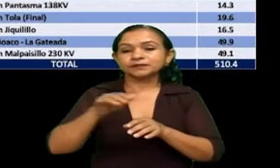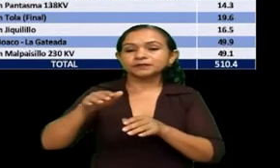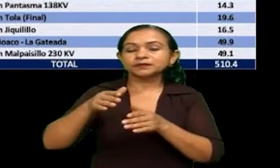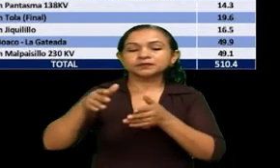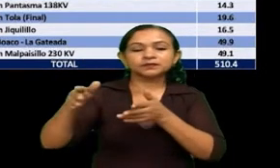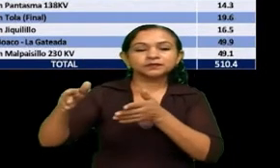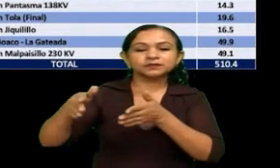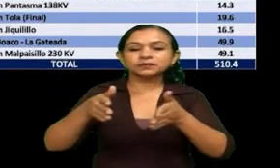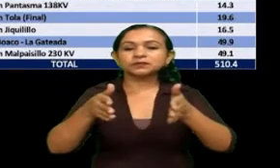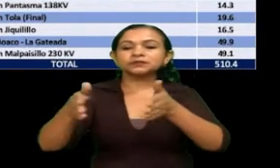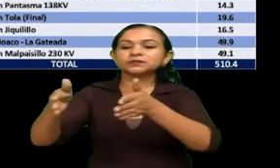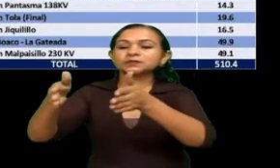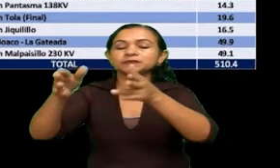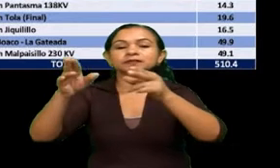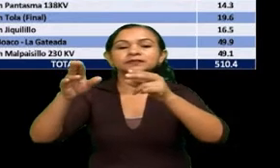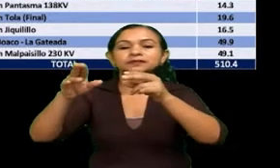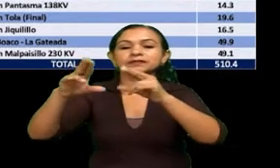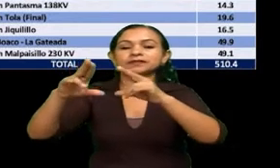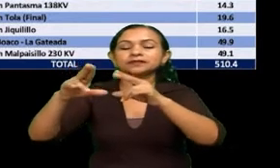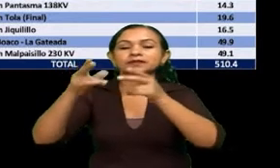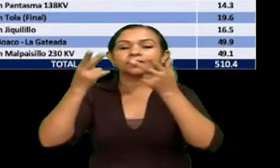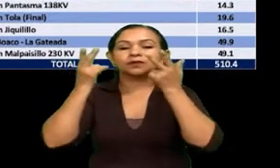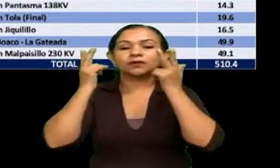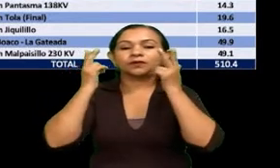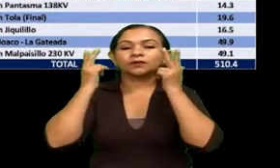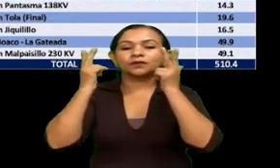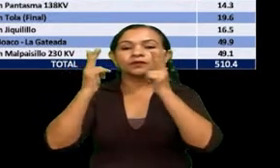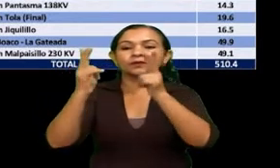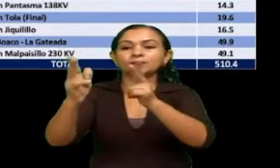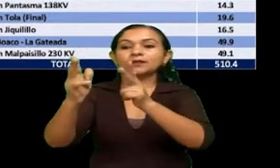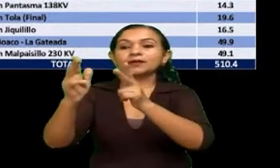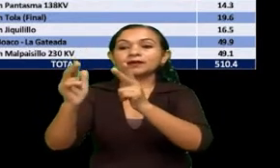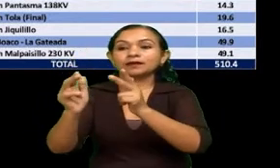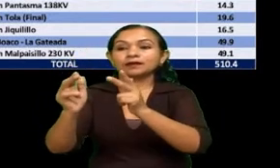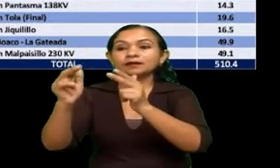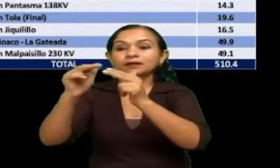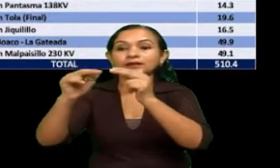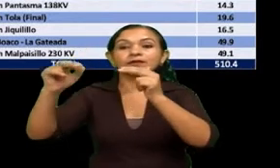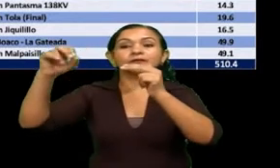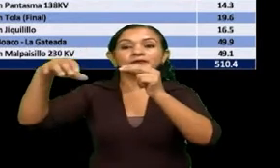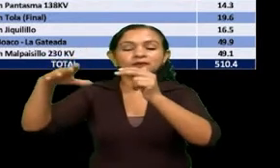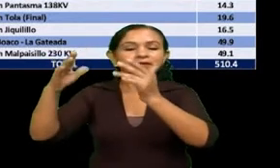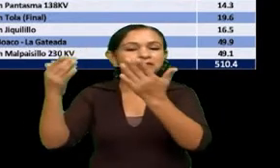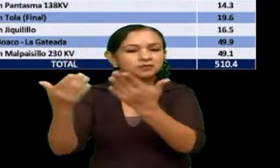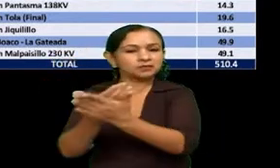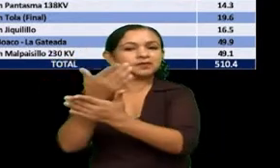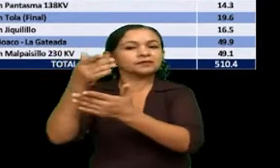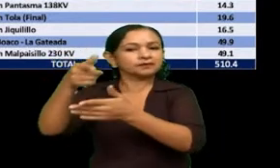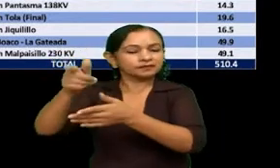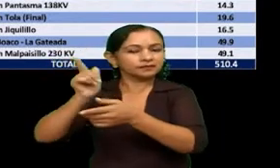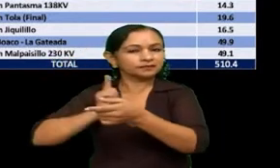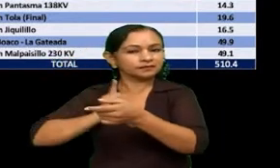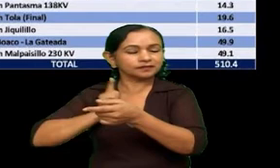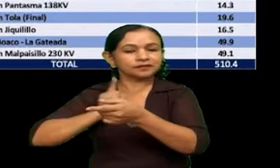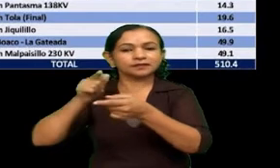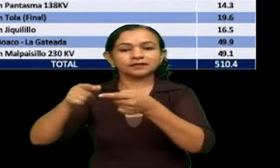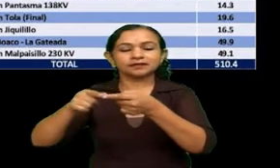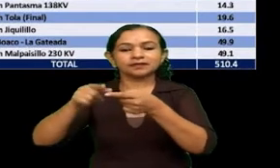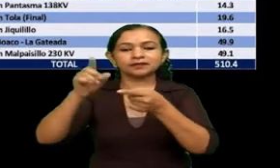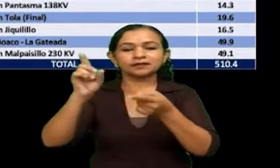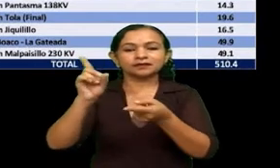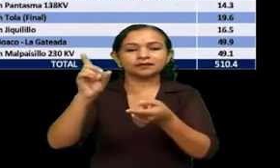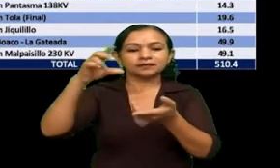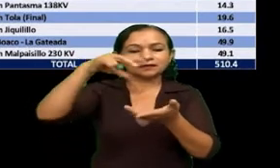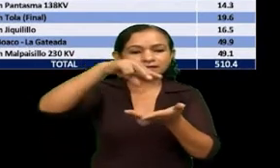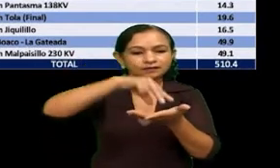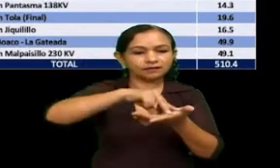país, usted va a Gualala y va a encontrar una subestación eléctrica en Gualala. No, pasa por La Dalia, hay